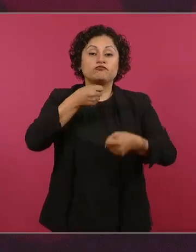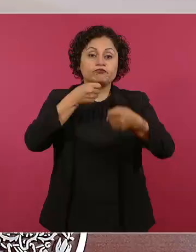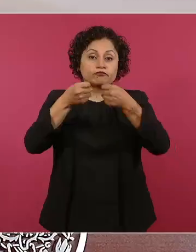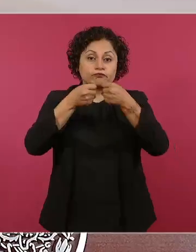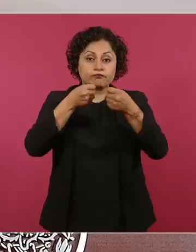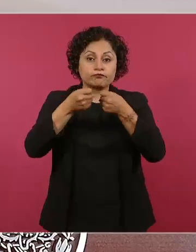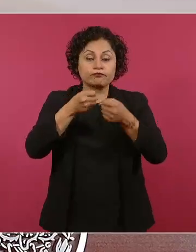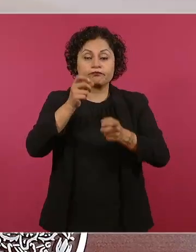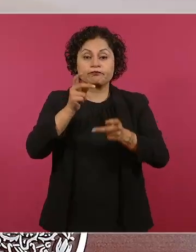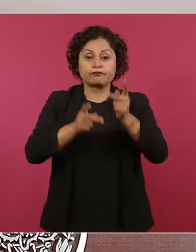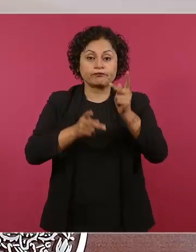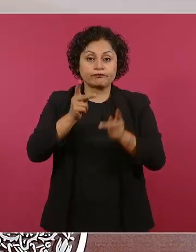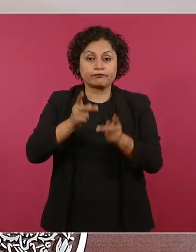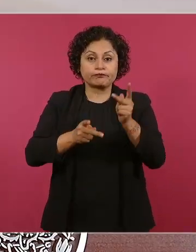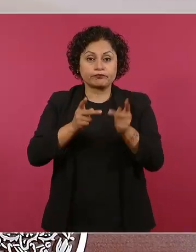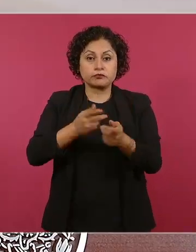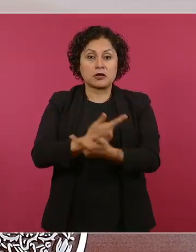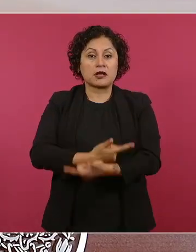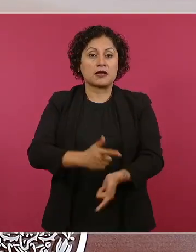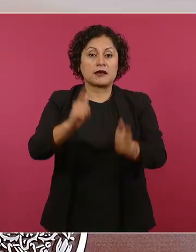actúen con libertad,